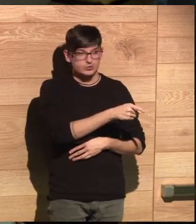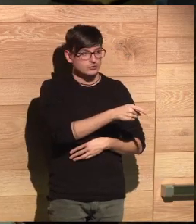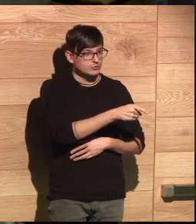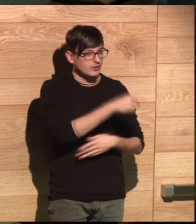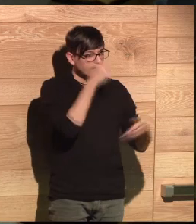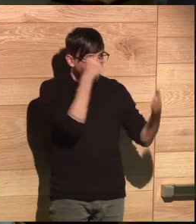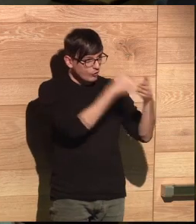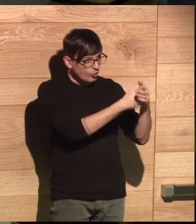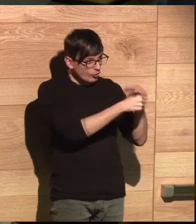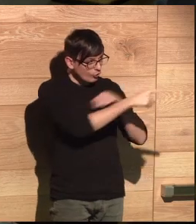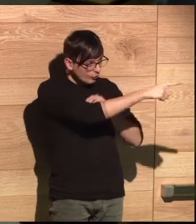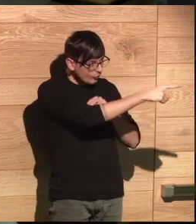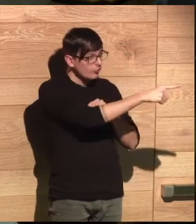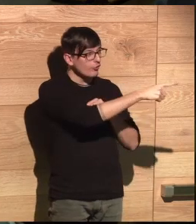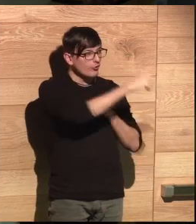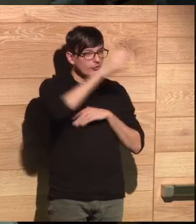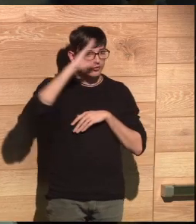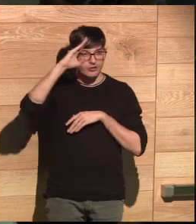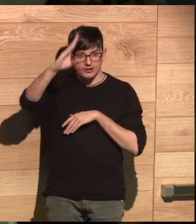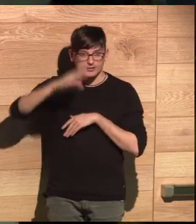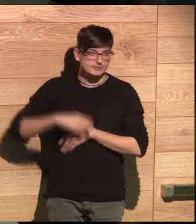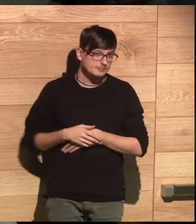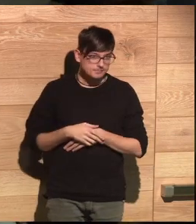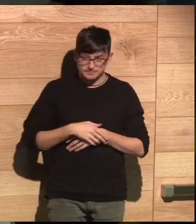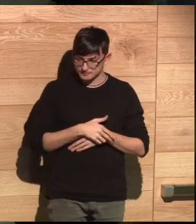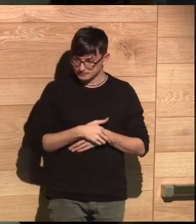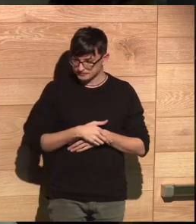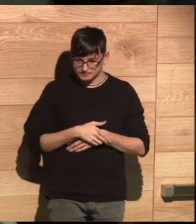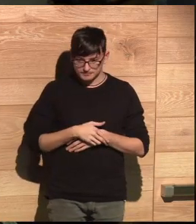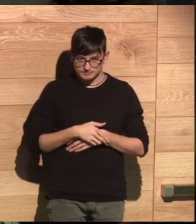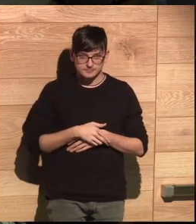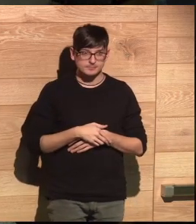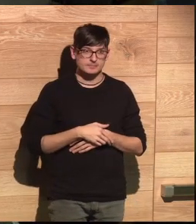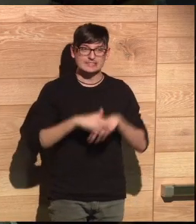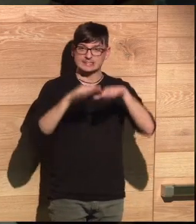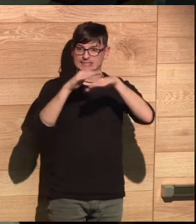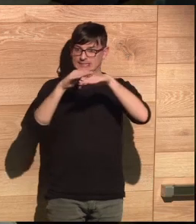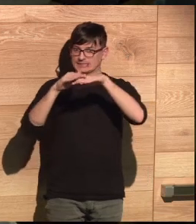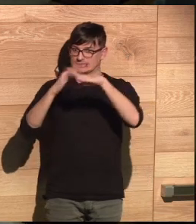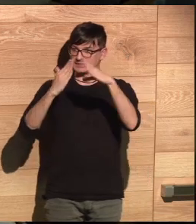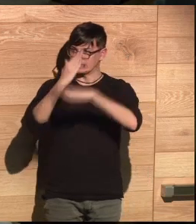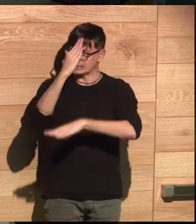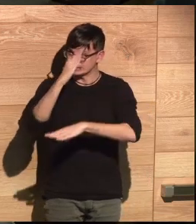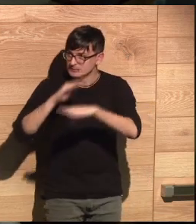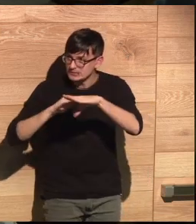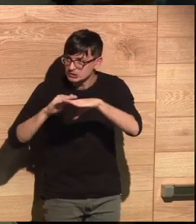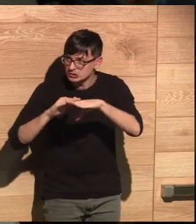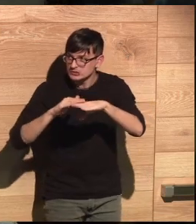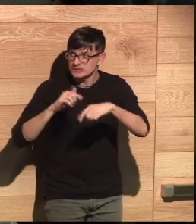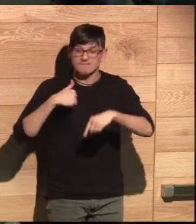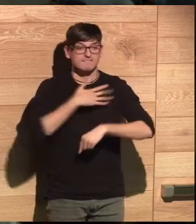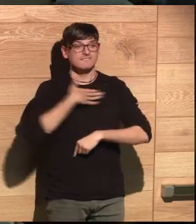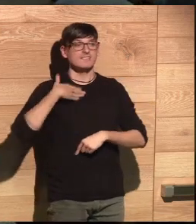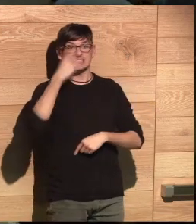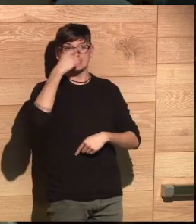Allí al fondo. Hola. Sí. Ahí tenemos... disculpa, sí, adelante. No, yo quería